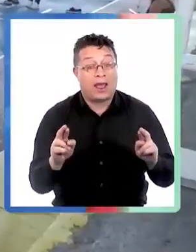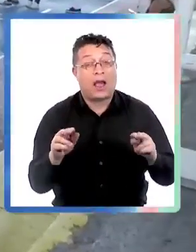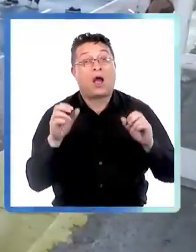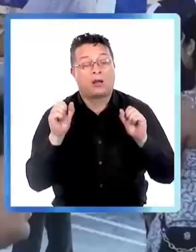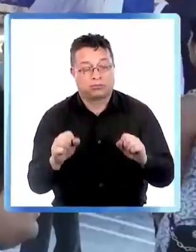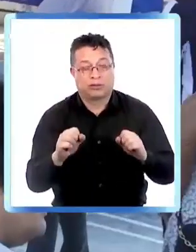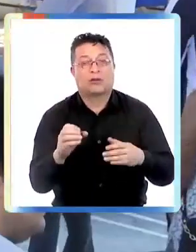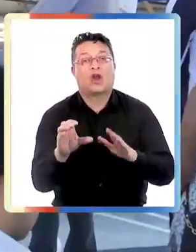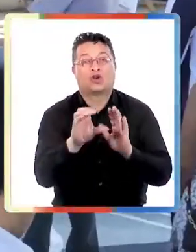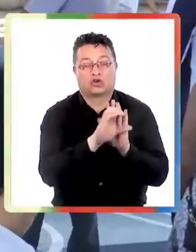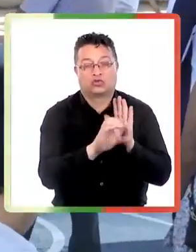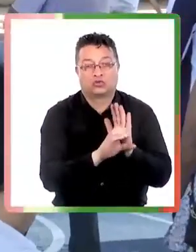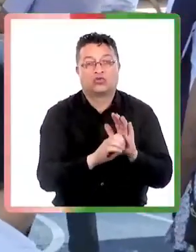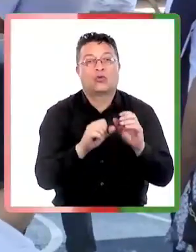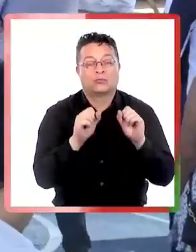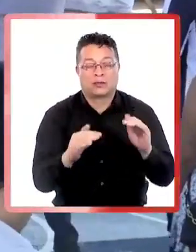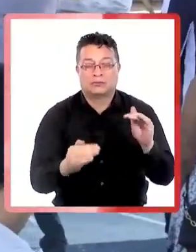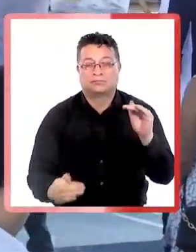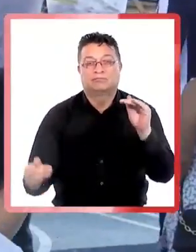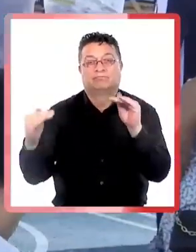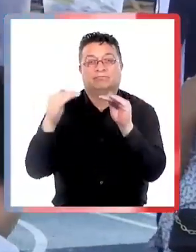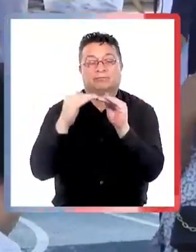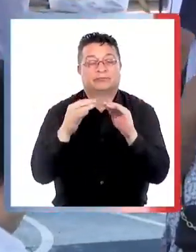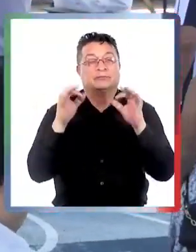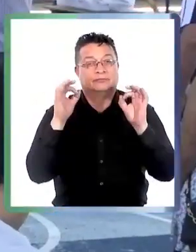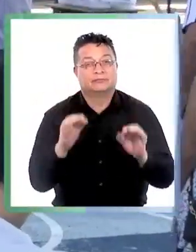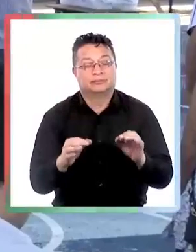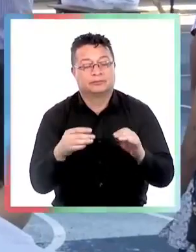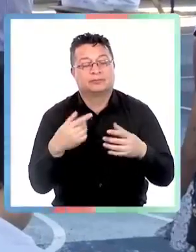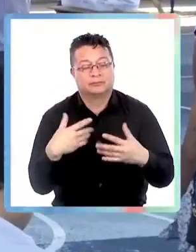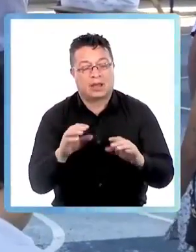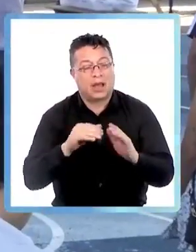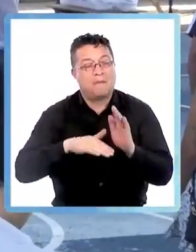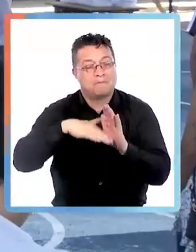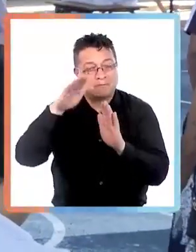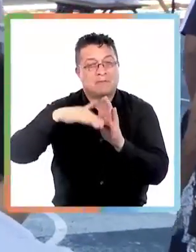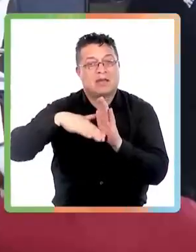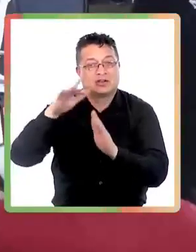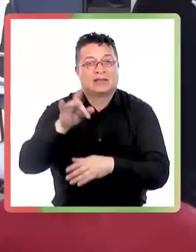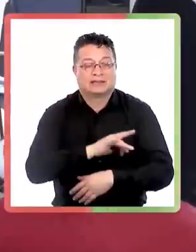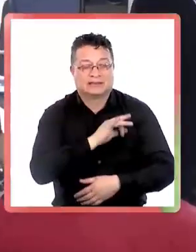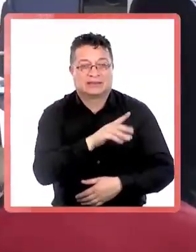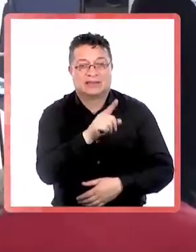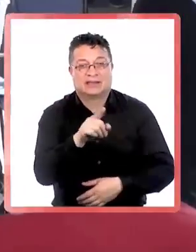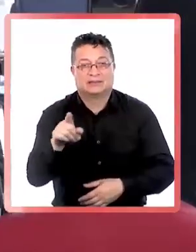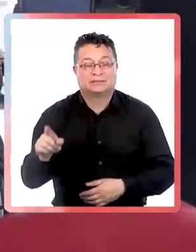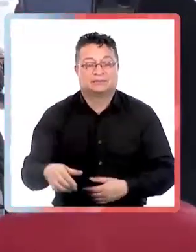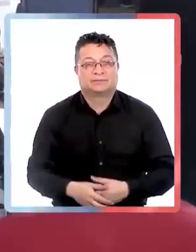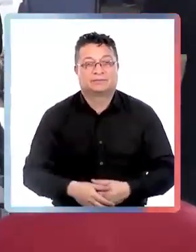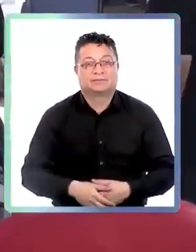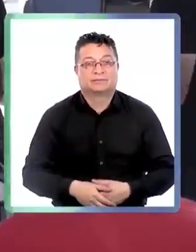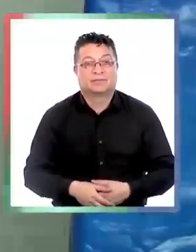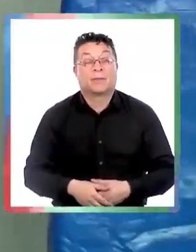en esta oportunidad sí se cree una constitución que sea más acorde o que lleve el pensamiento de la mayoría de los